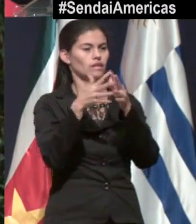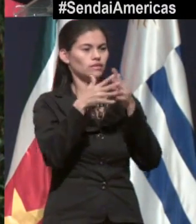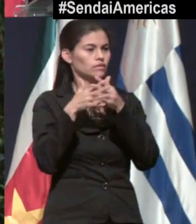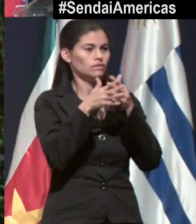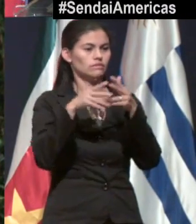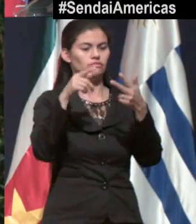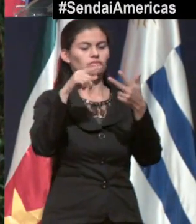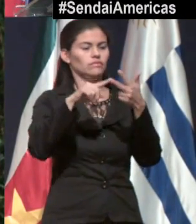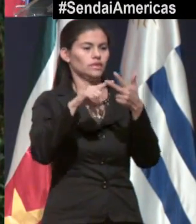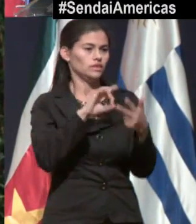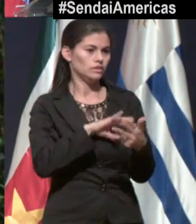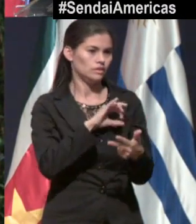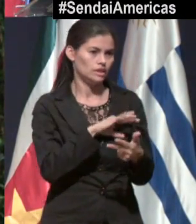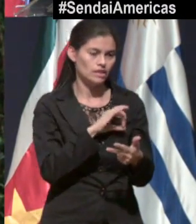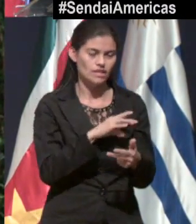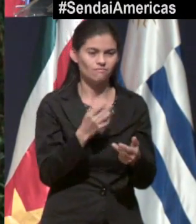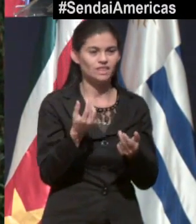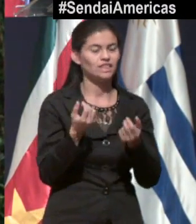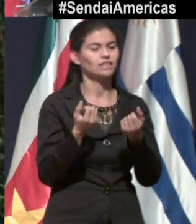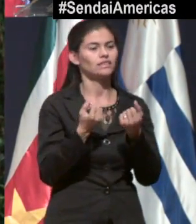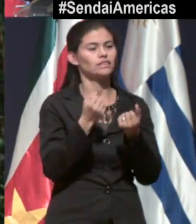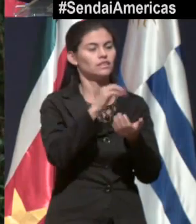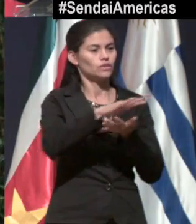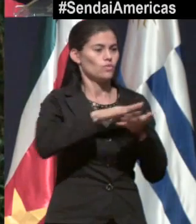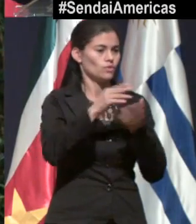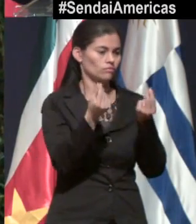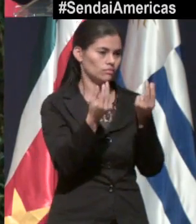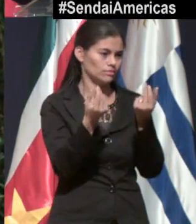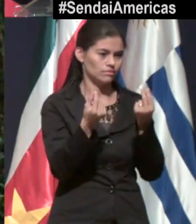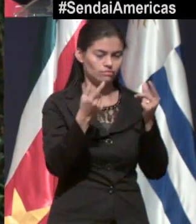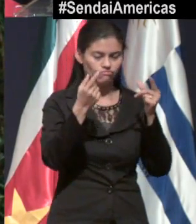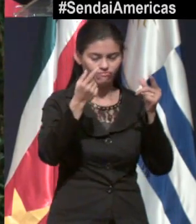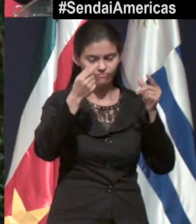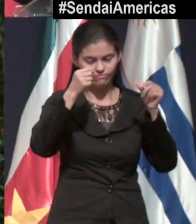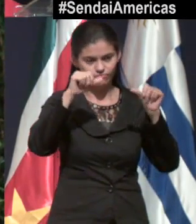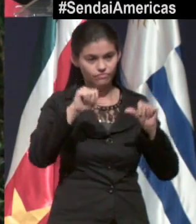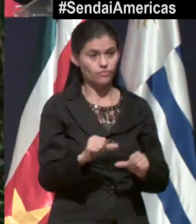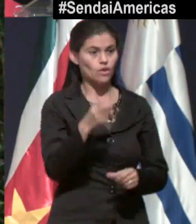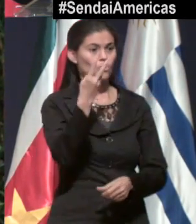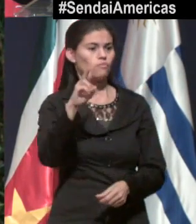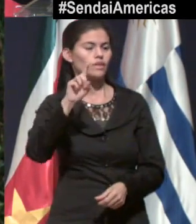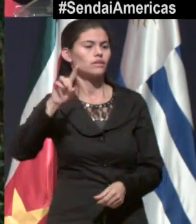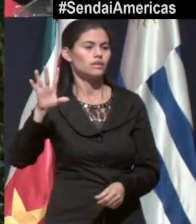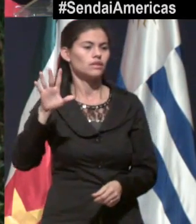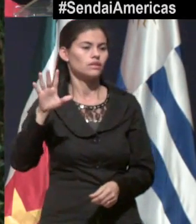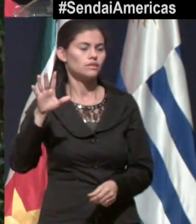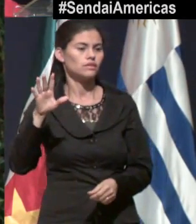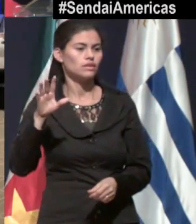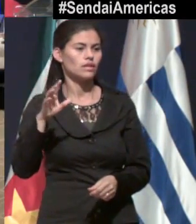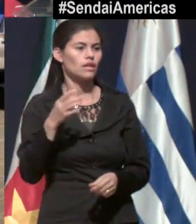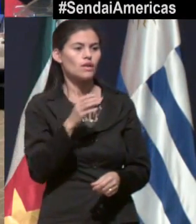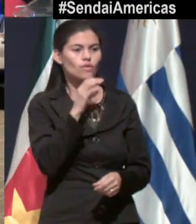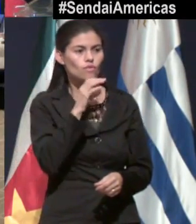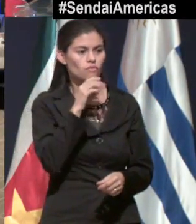los 10 con mayores pérdidas económicas. En 2015 se evidenció